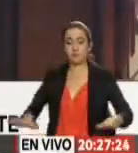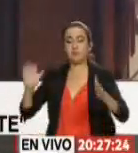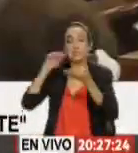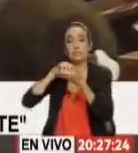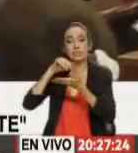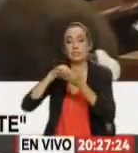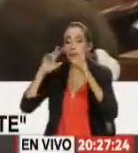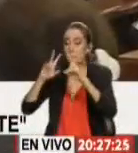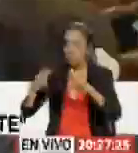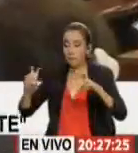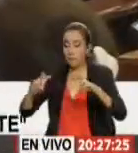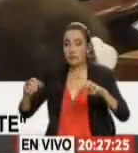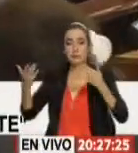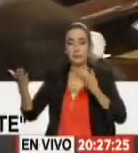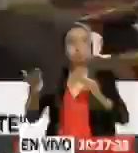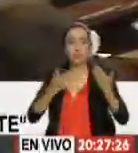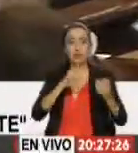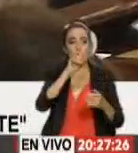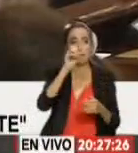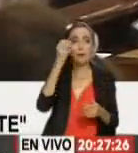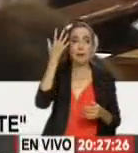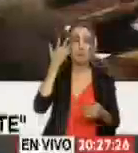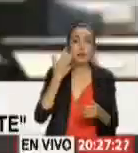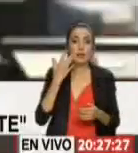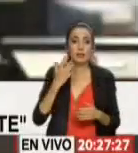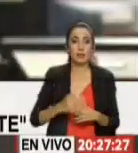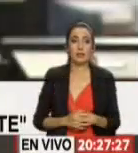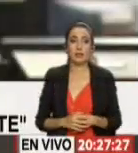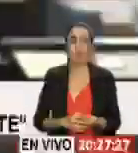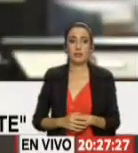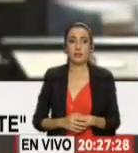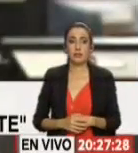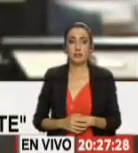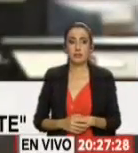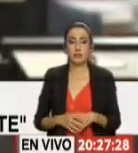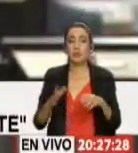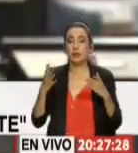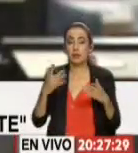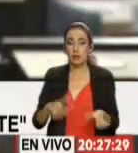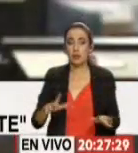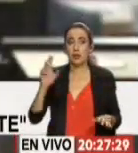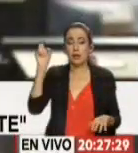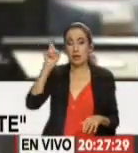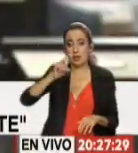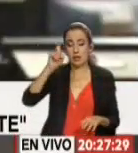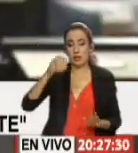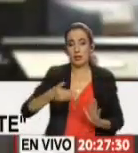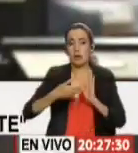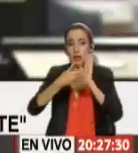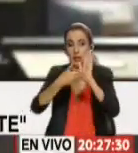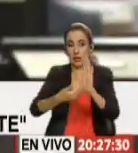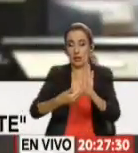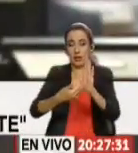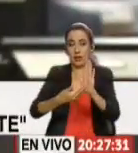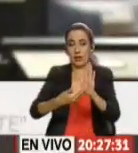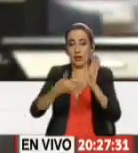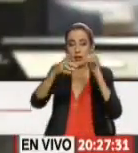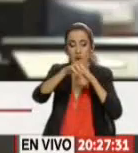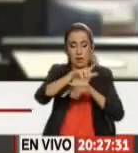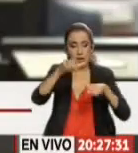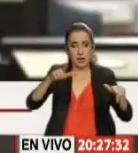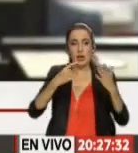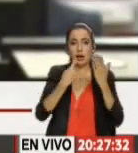el caso. La sala tendrá 20 días de plazo para hacerlo. Y ese debe ser el escenario en el cual